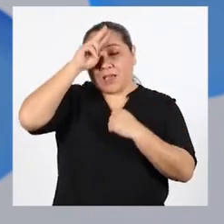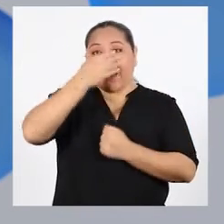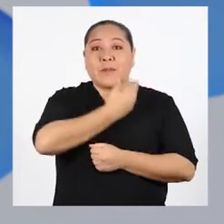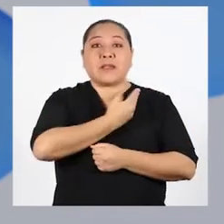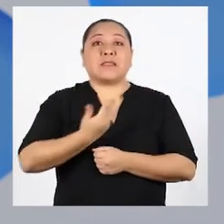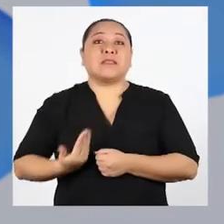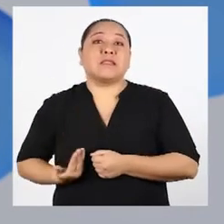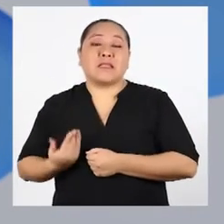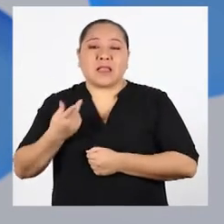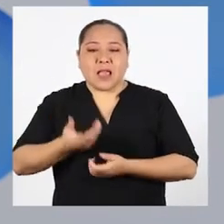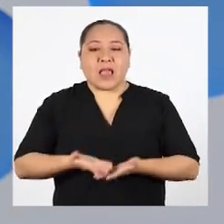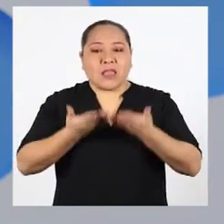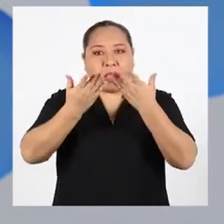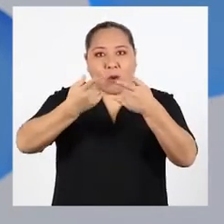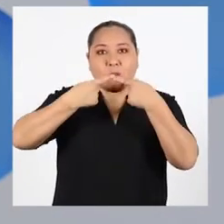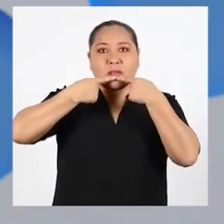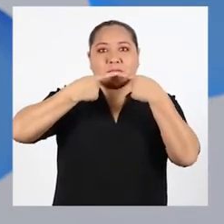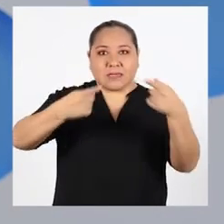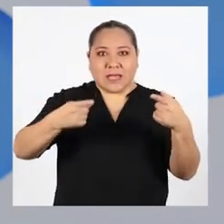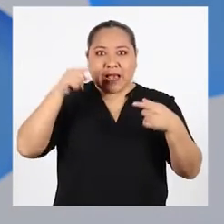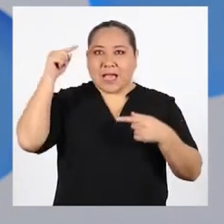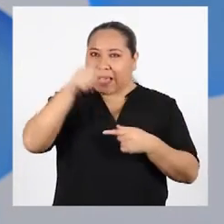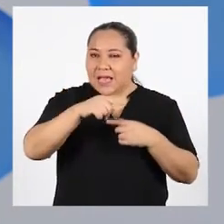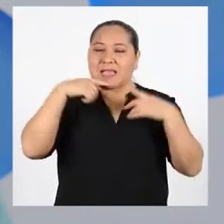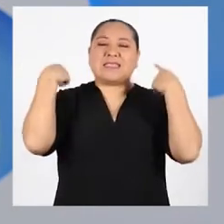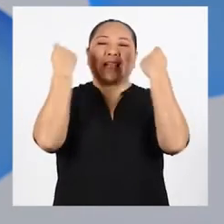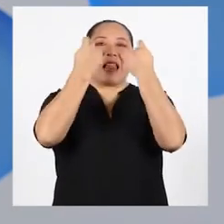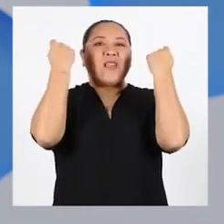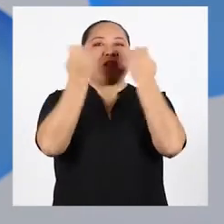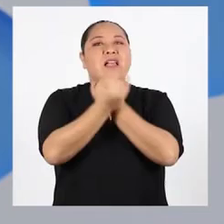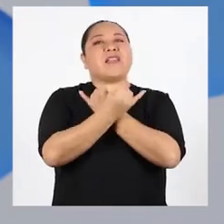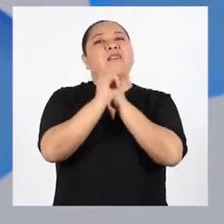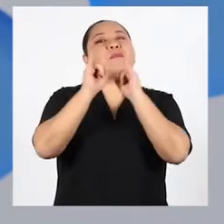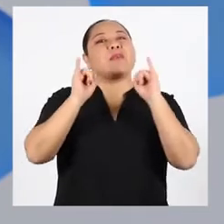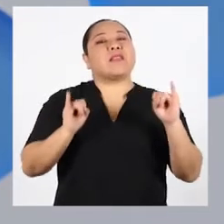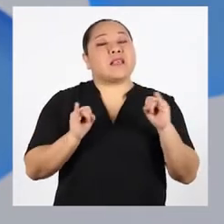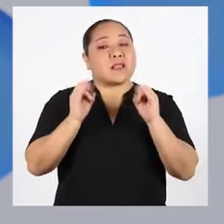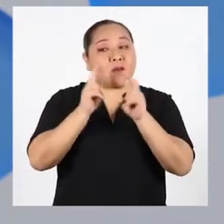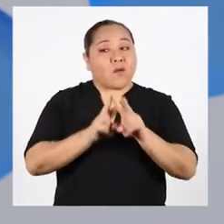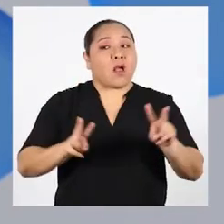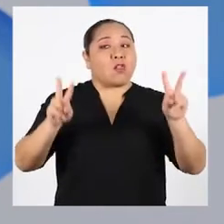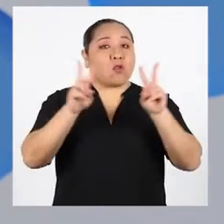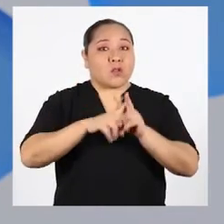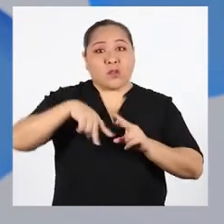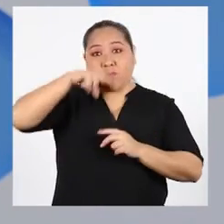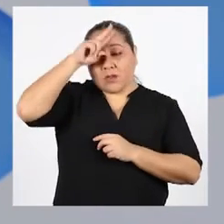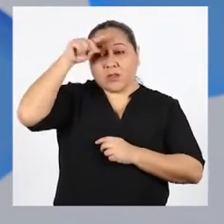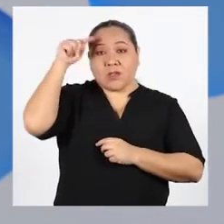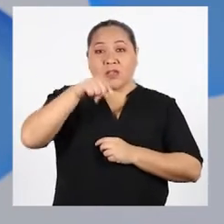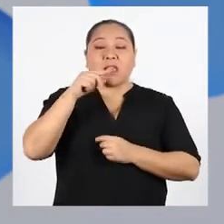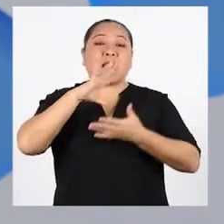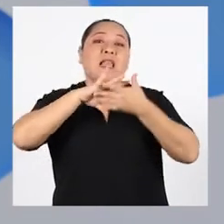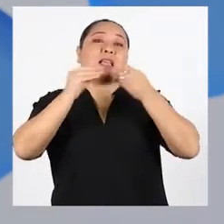el presidente de la República da un mensaje que celebra la independencia, los valores patrios y nuestra historia